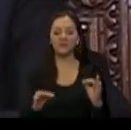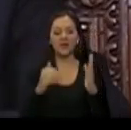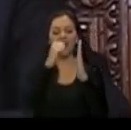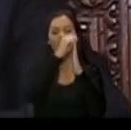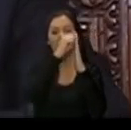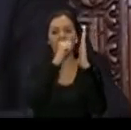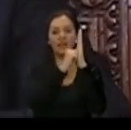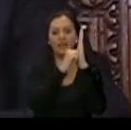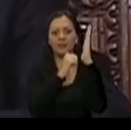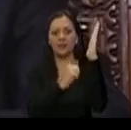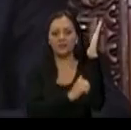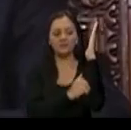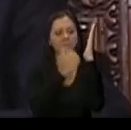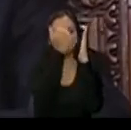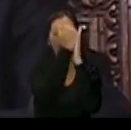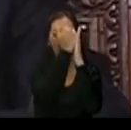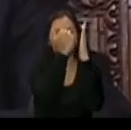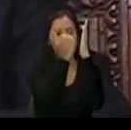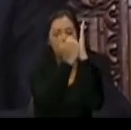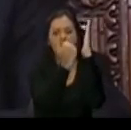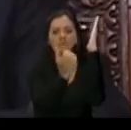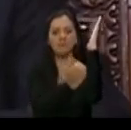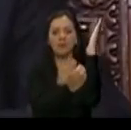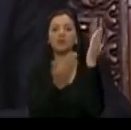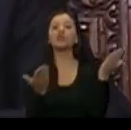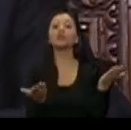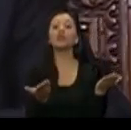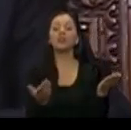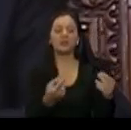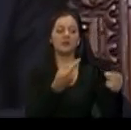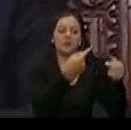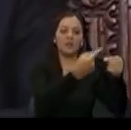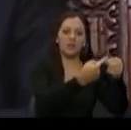eventos en las ciudades de Quito y Guayaquil.